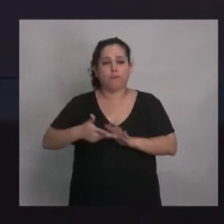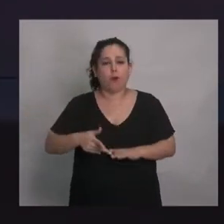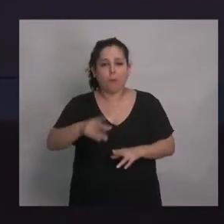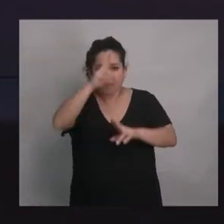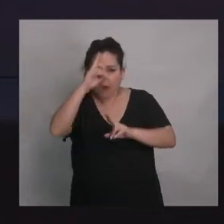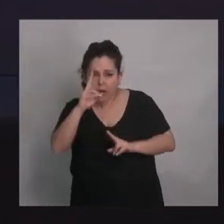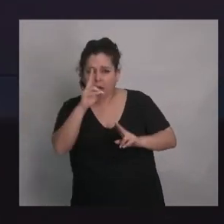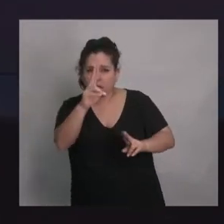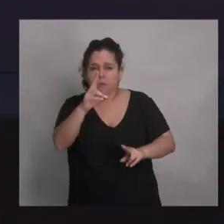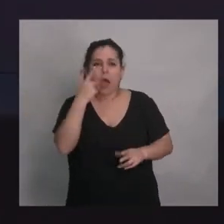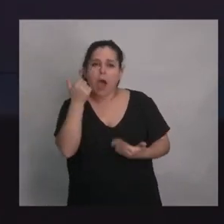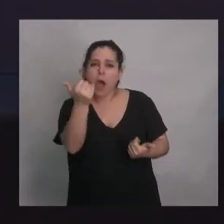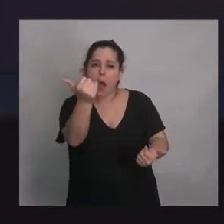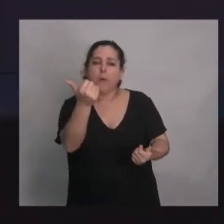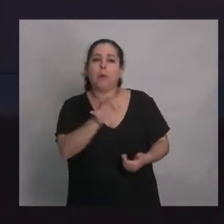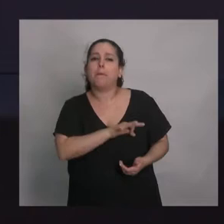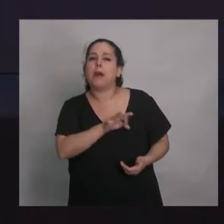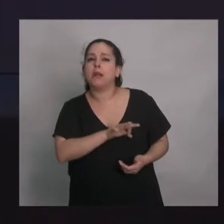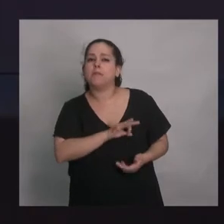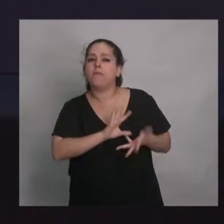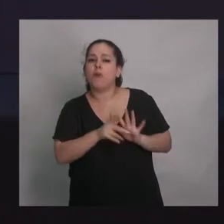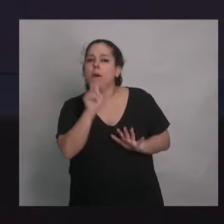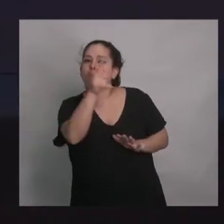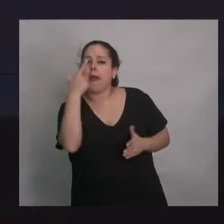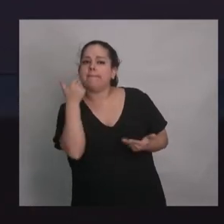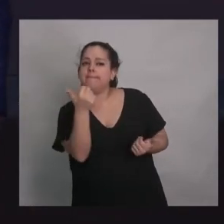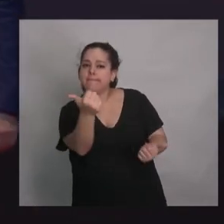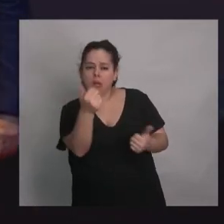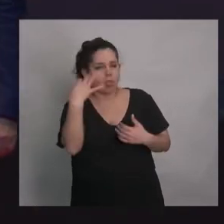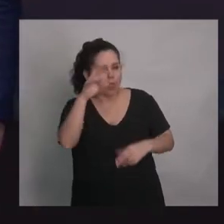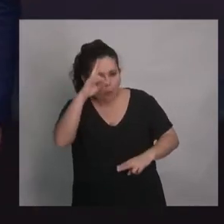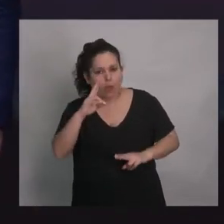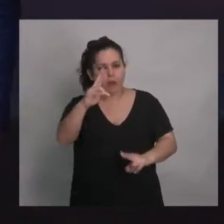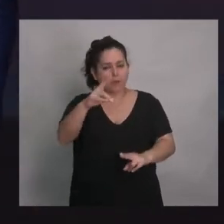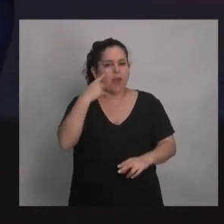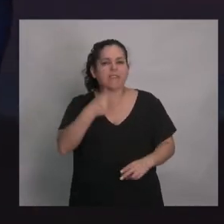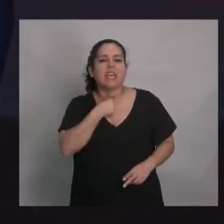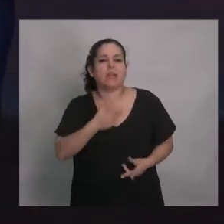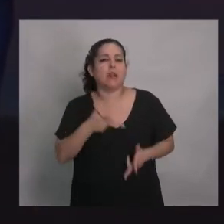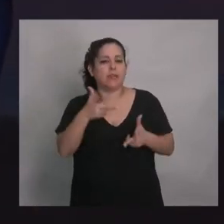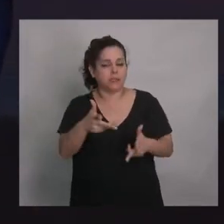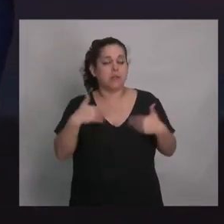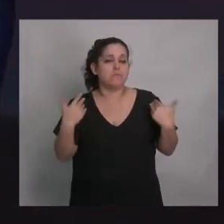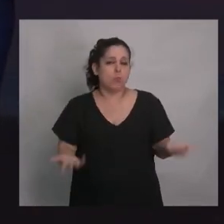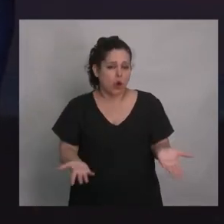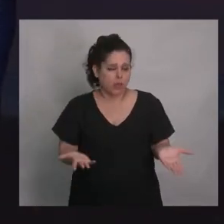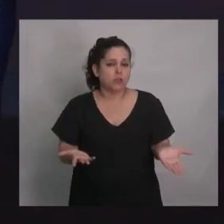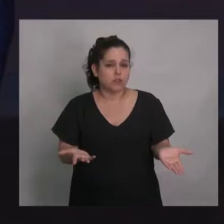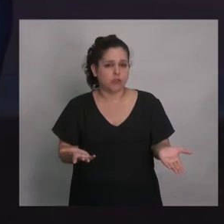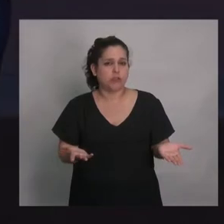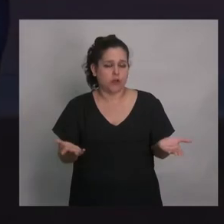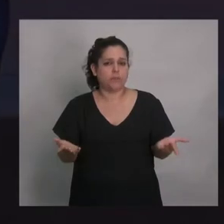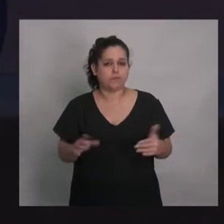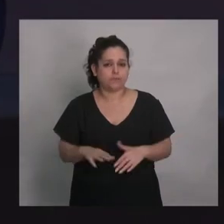respeto para poder saber desde dónde se habla y qué es lo que se pretende decir por lo tanto no